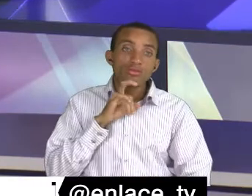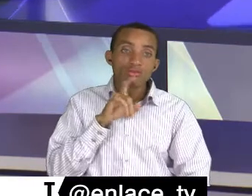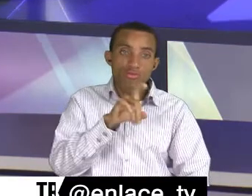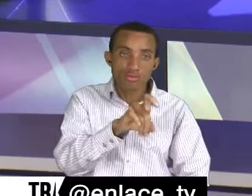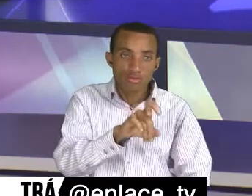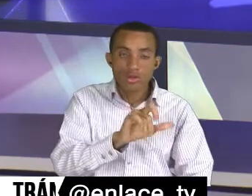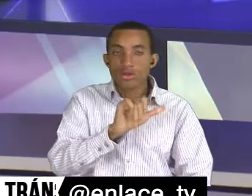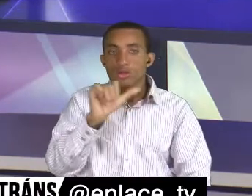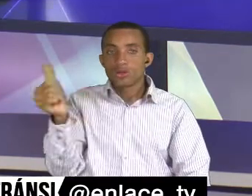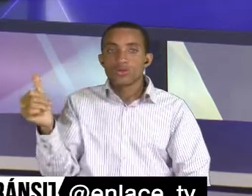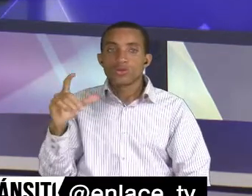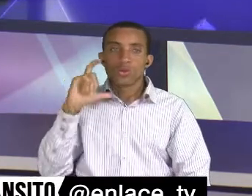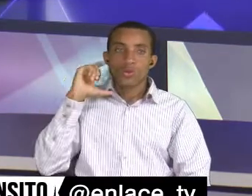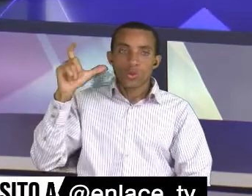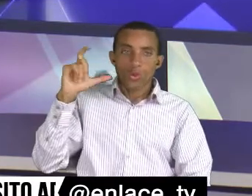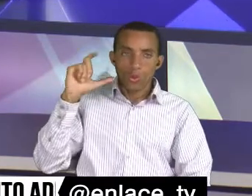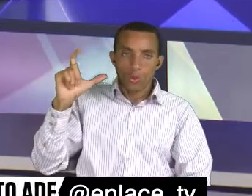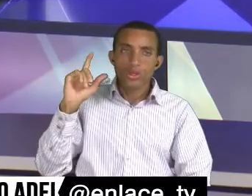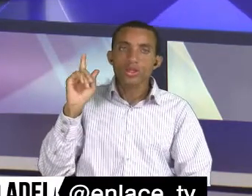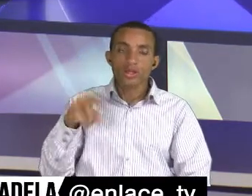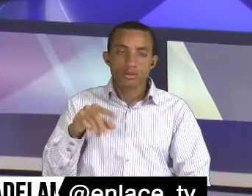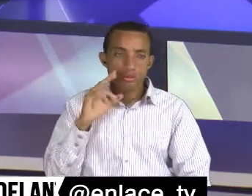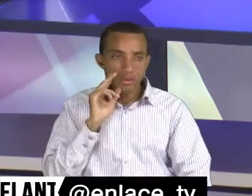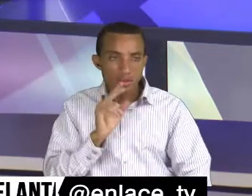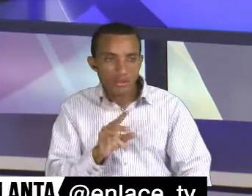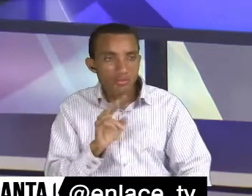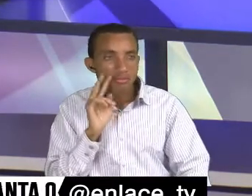digital de UNE en el canal 102 y a quienes nos siguen a través de